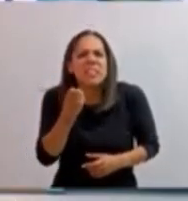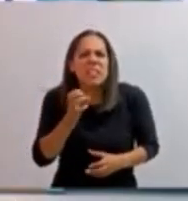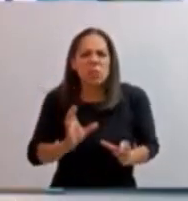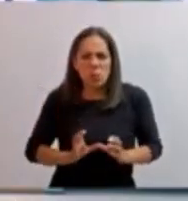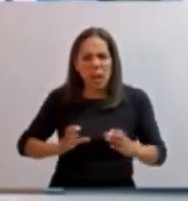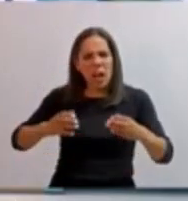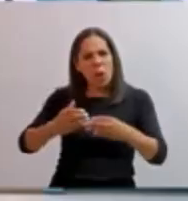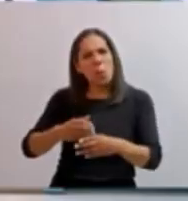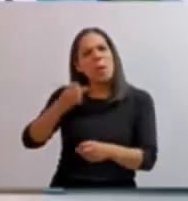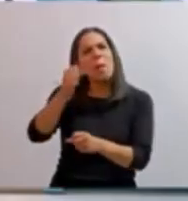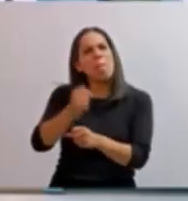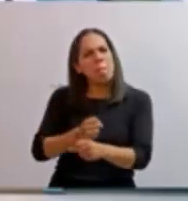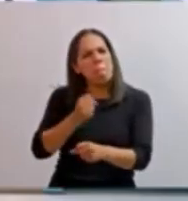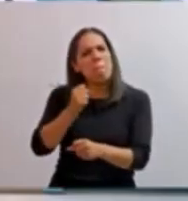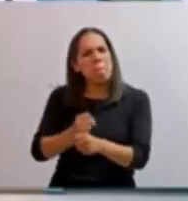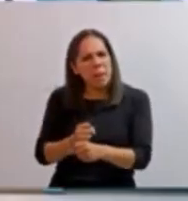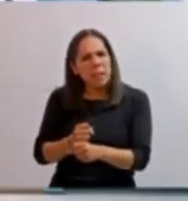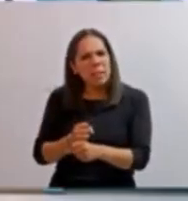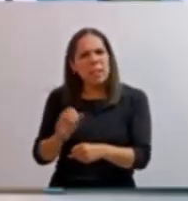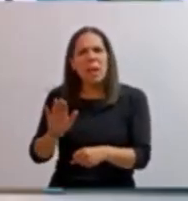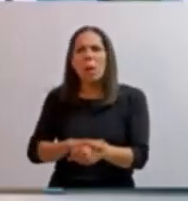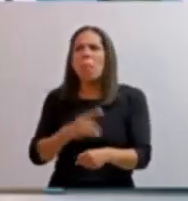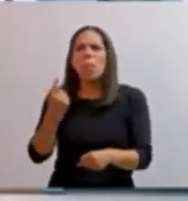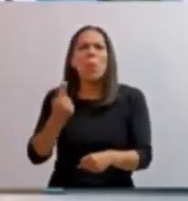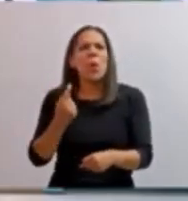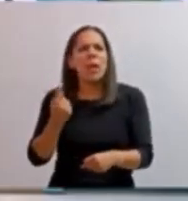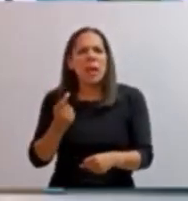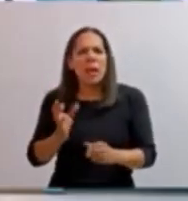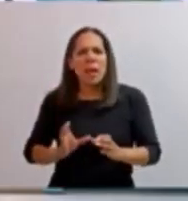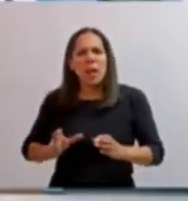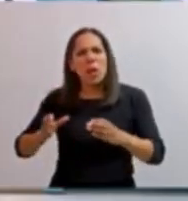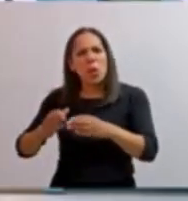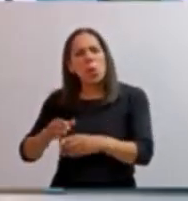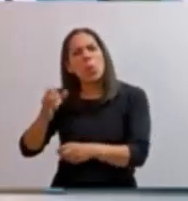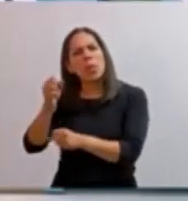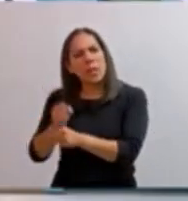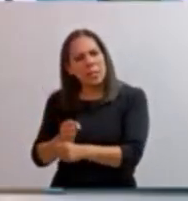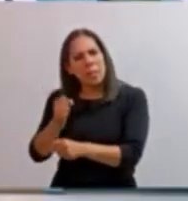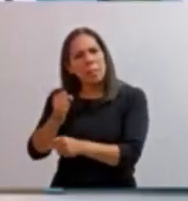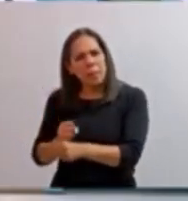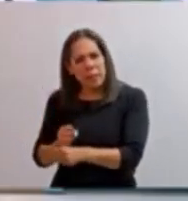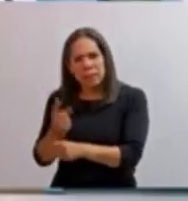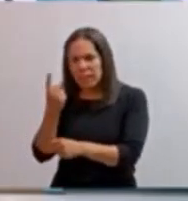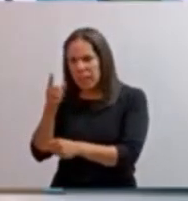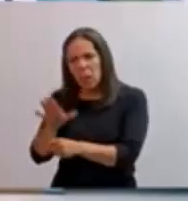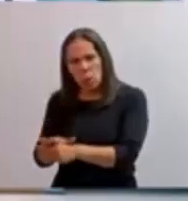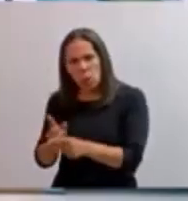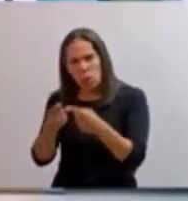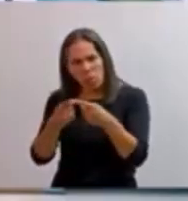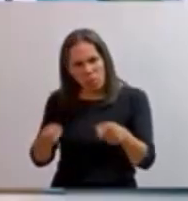¿Qué elementos tiene? ¿Cuál es la diferencia entre comunidad de práctica y comunidad de aprendizaje?